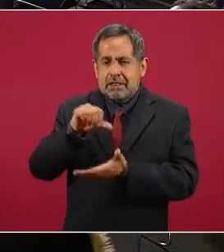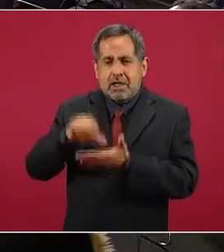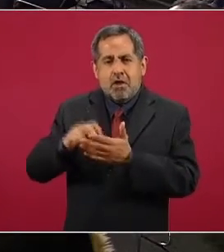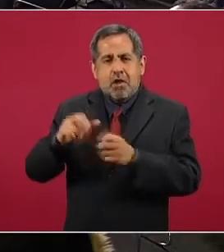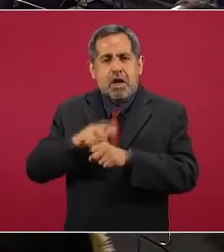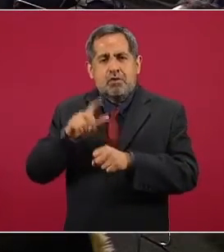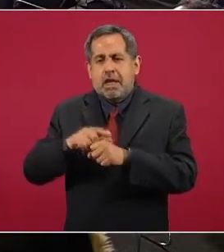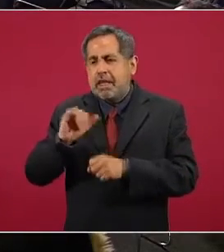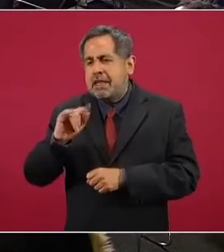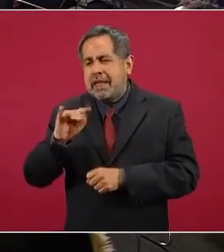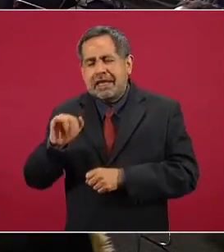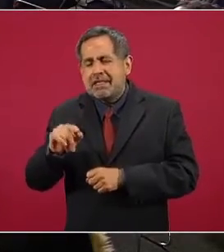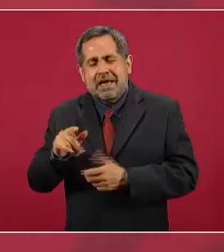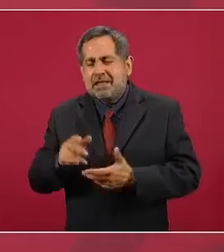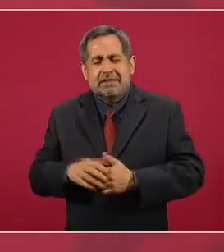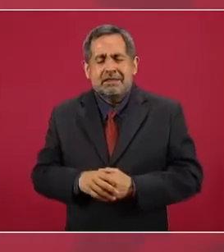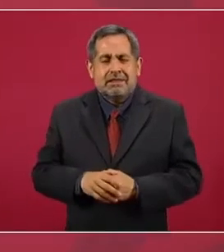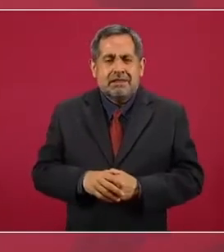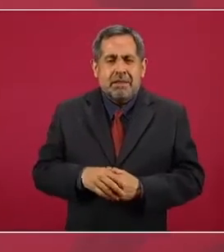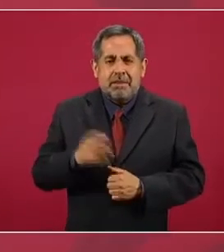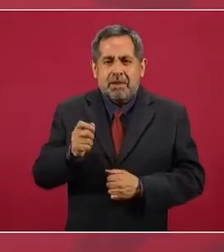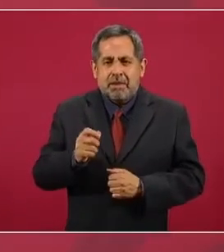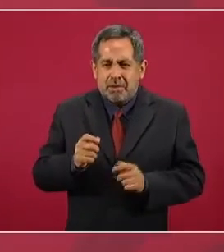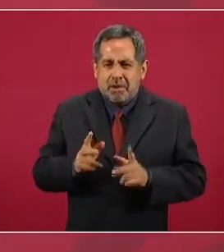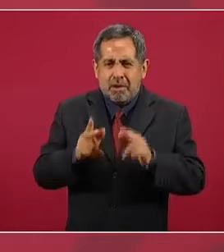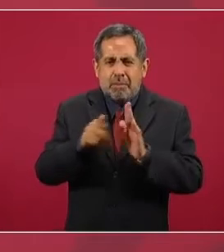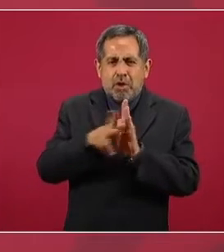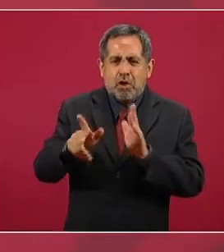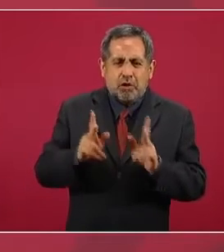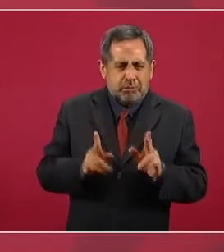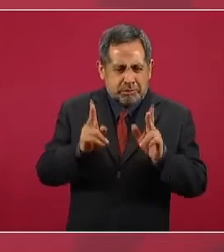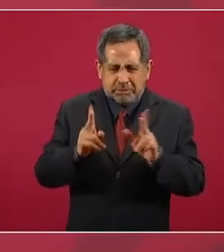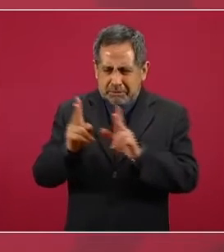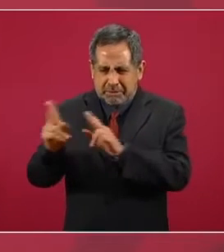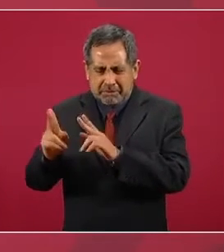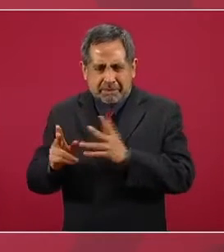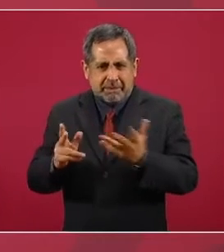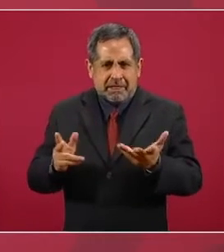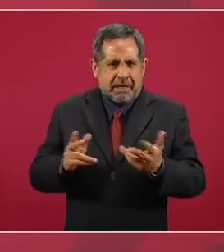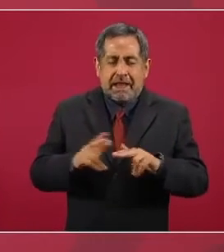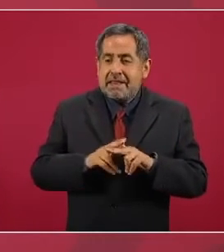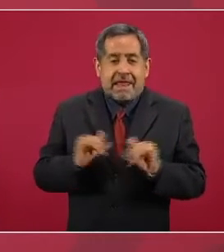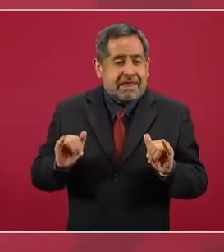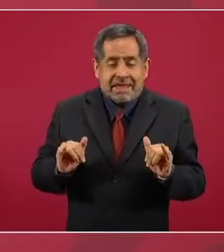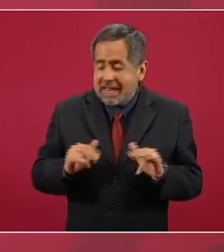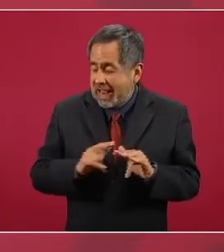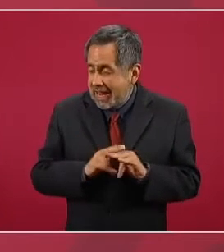pero son recortes de periódicos. A nadie